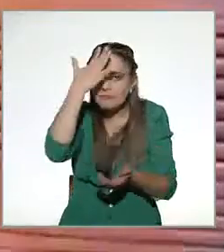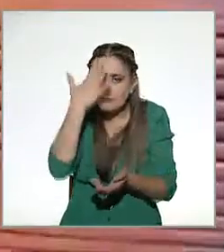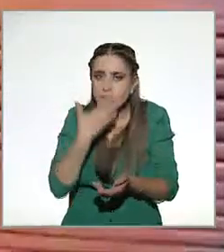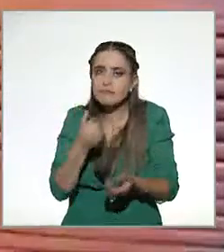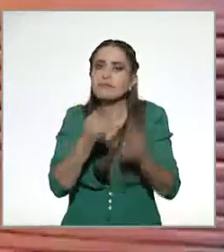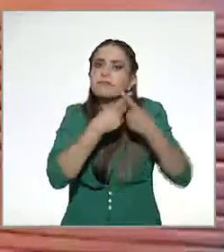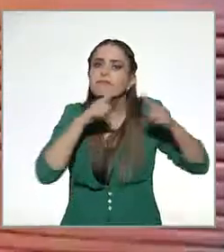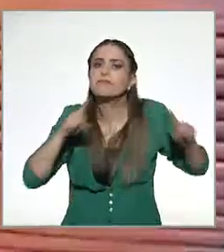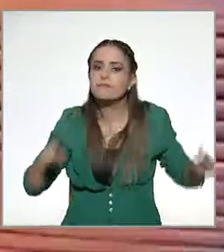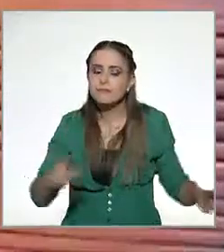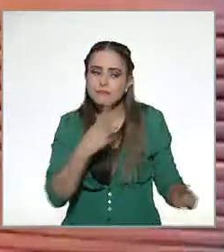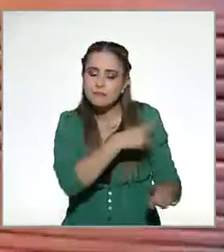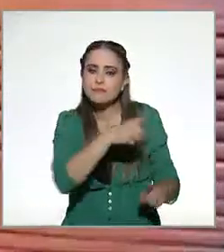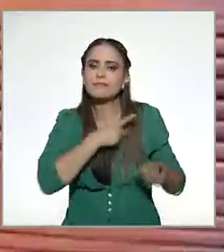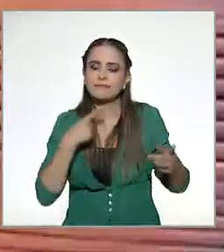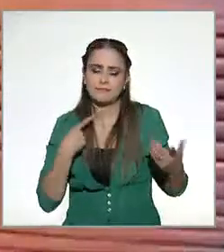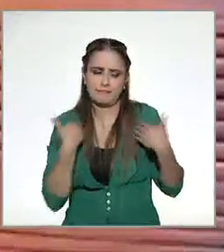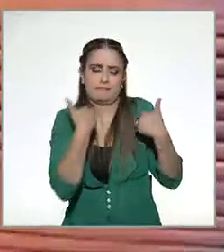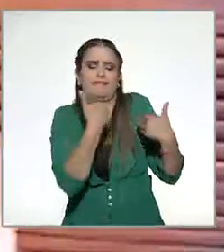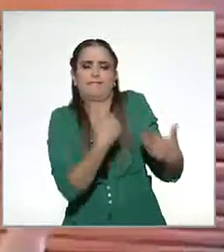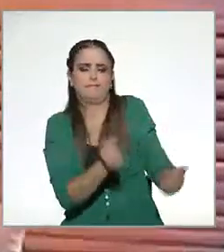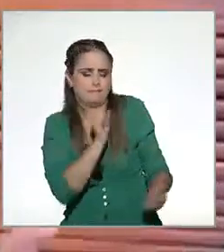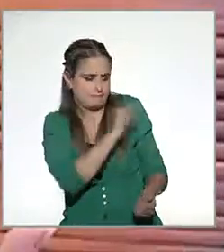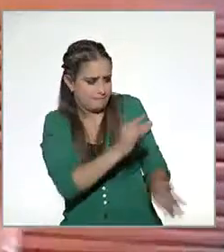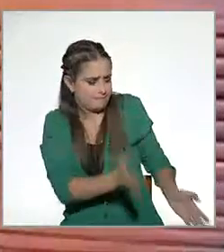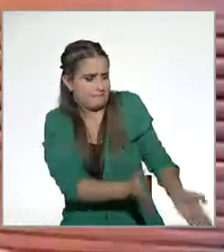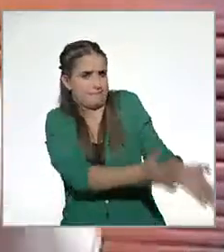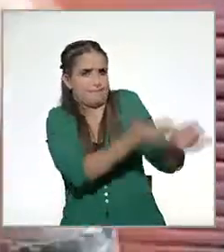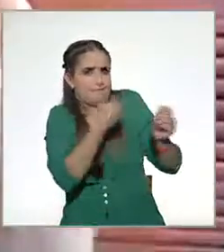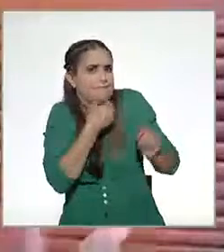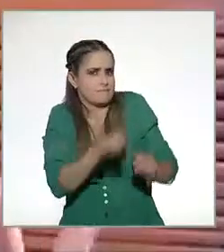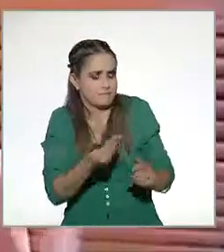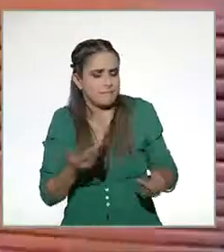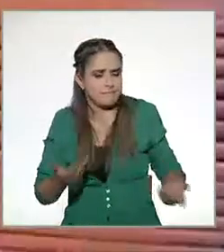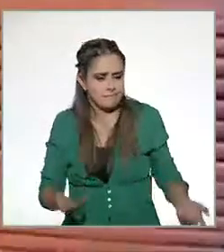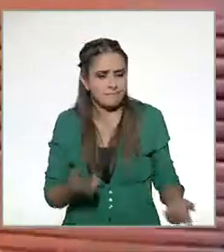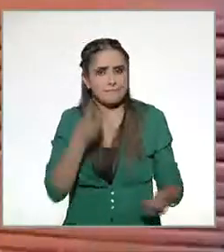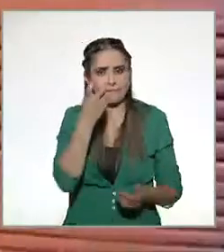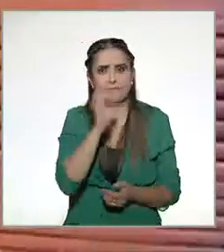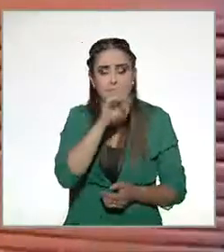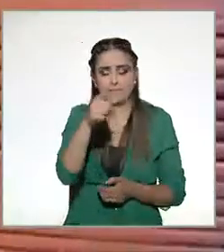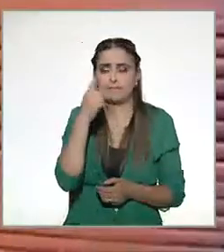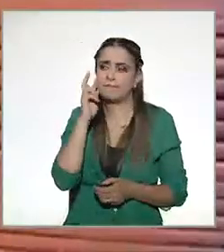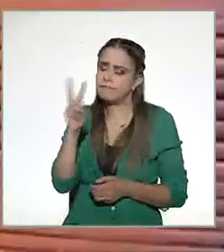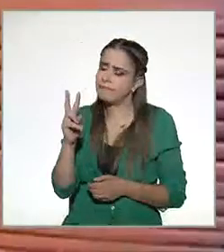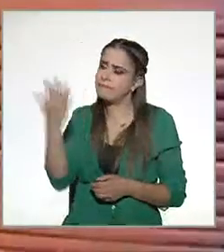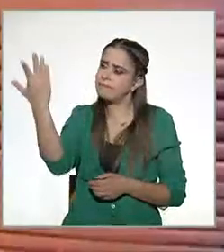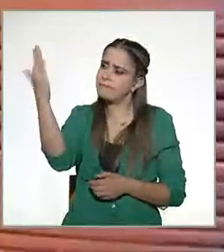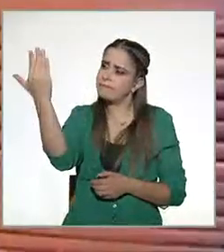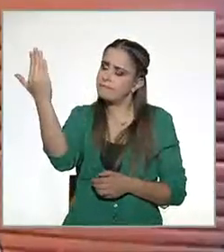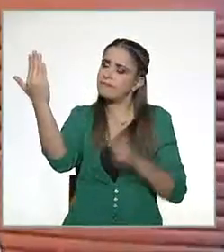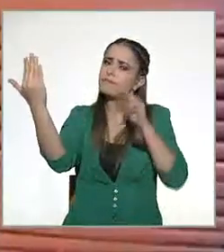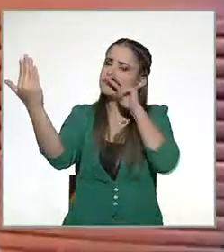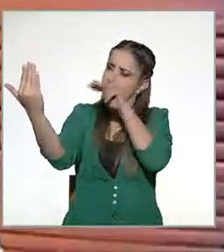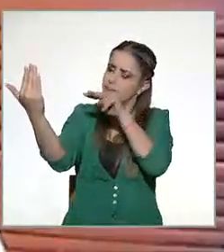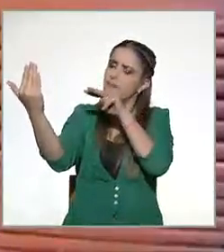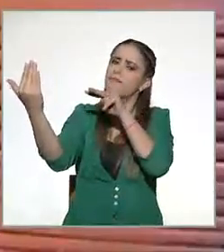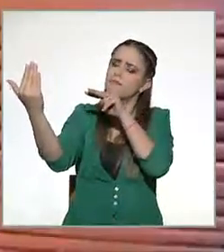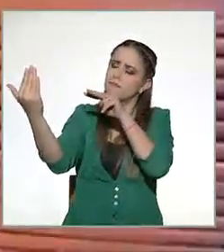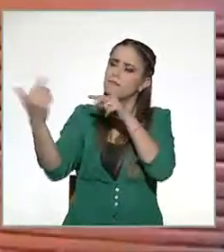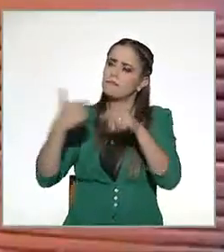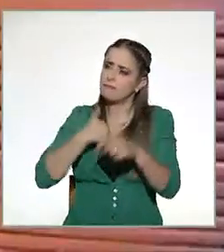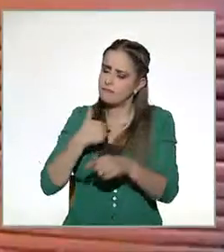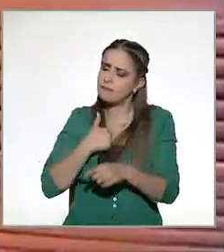diferentes. Y tú también, a lo mejor si te das la vuelta y te pones frente a un espejo, tal vez te des cuenta que has